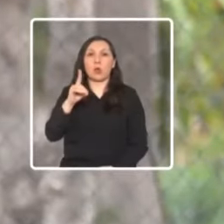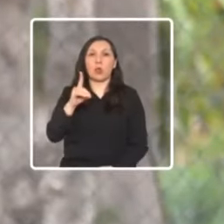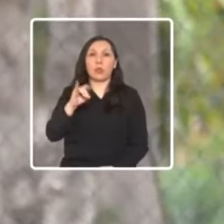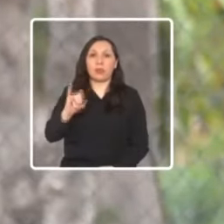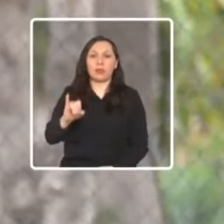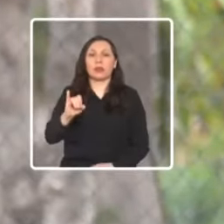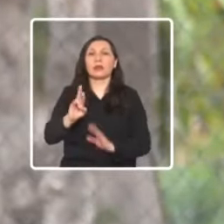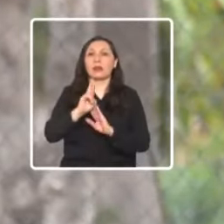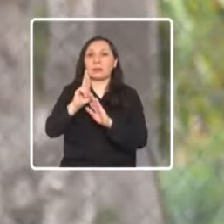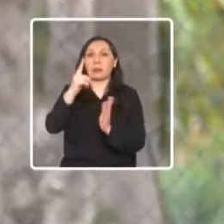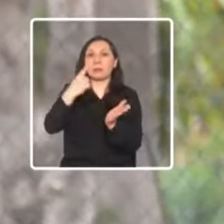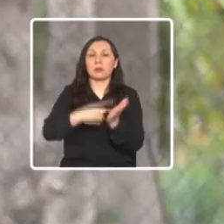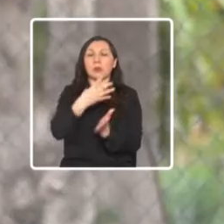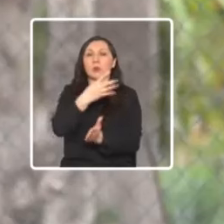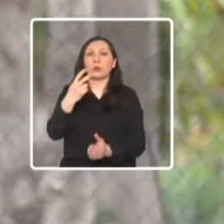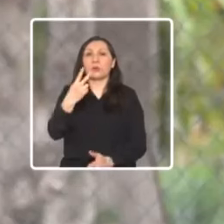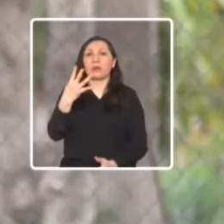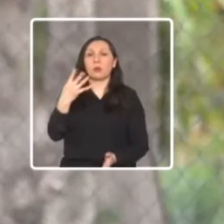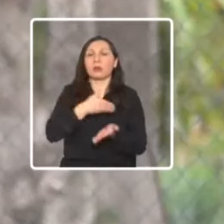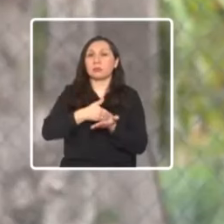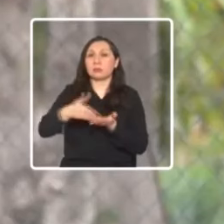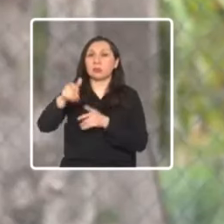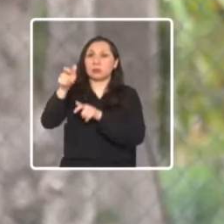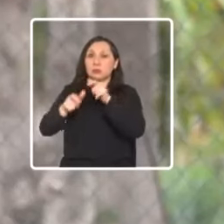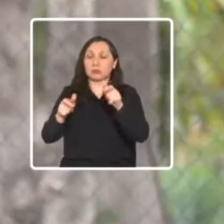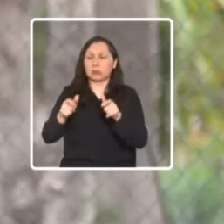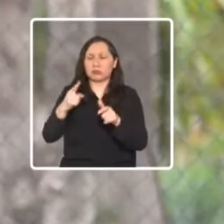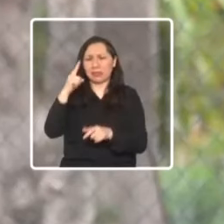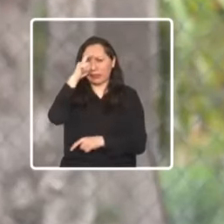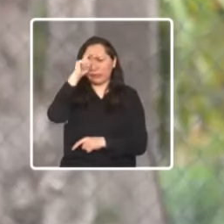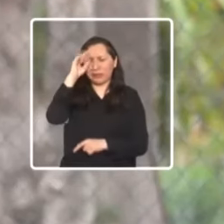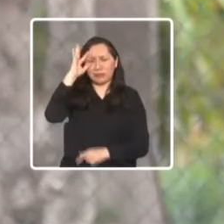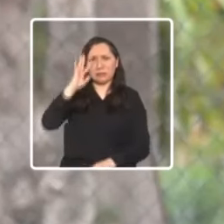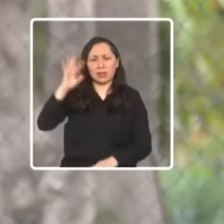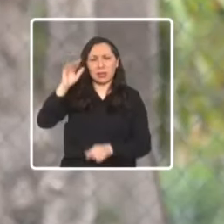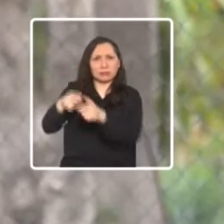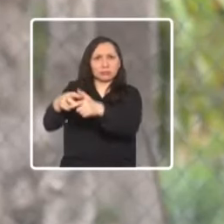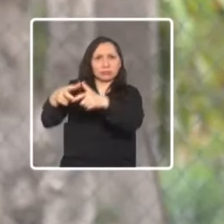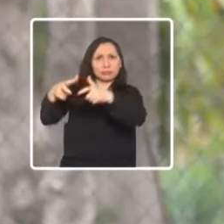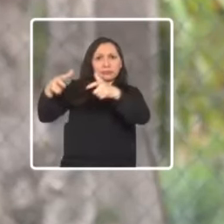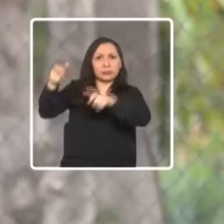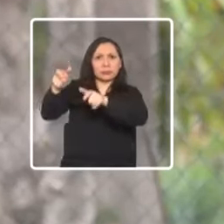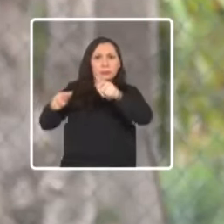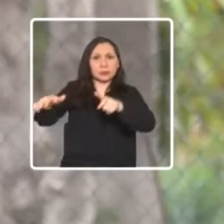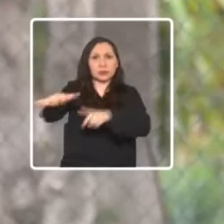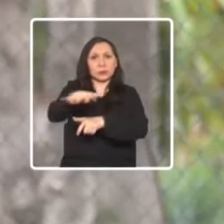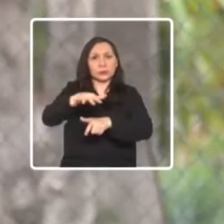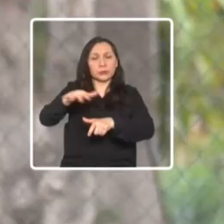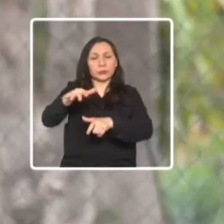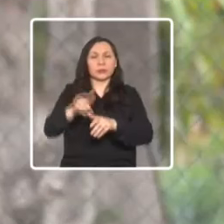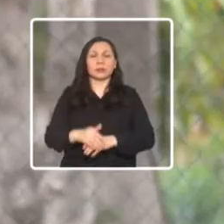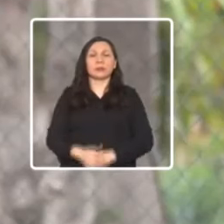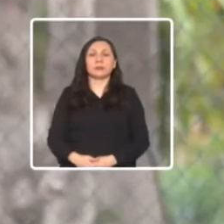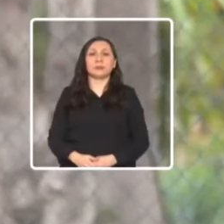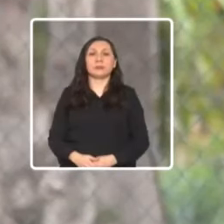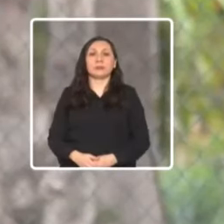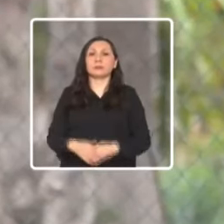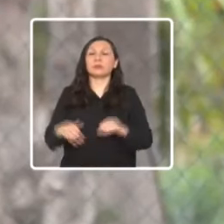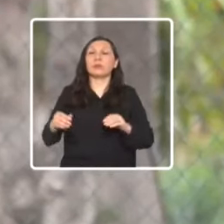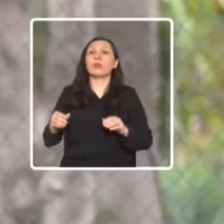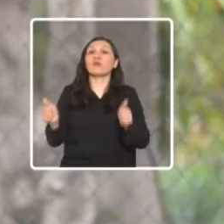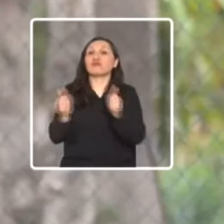que representa a 1.424 millones de personas. Nos cuesta imaginar, dimensionar esas magnitudes.